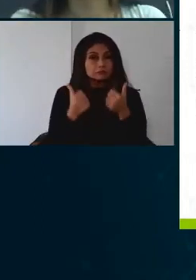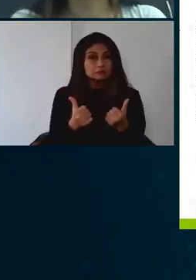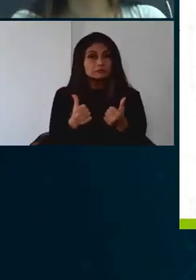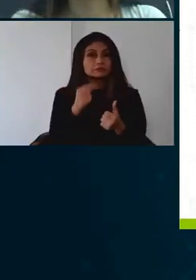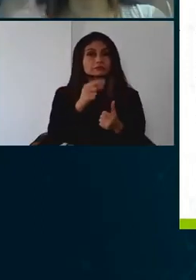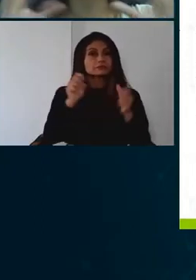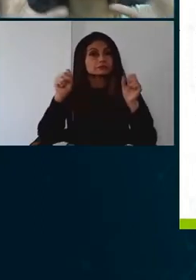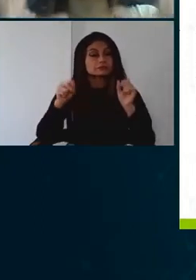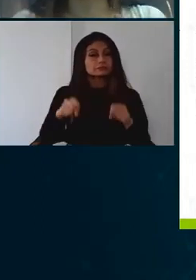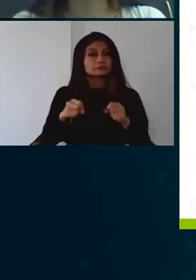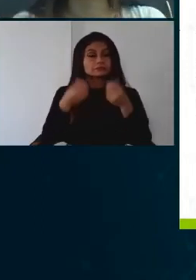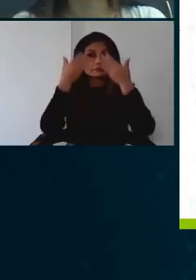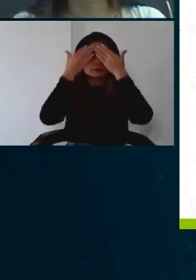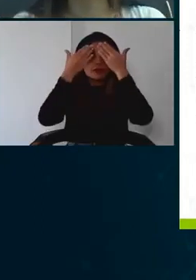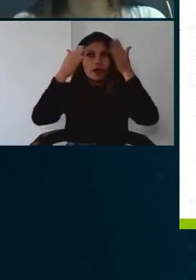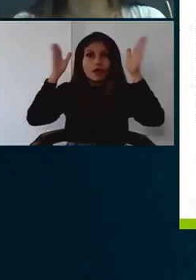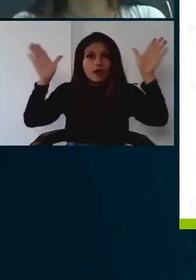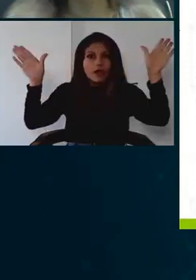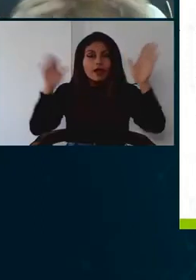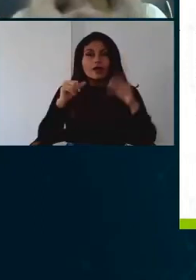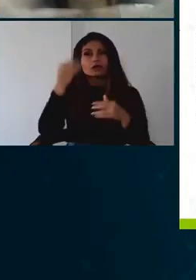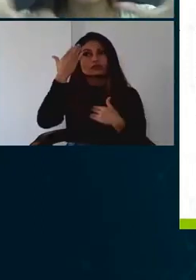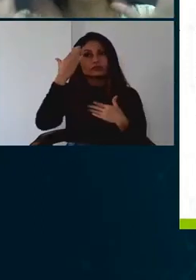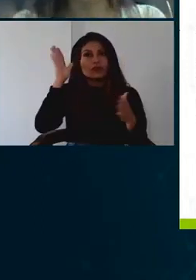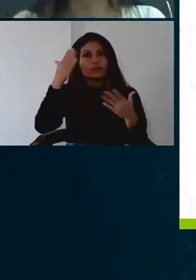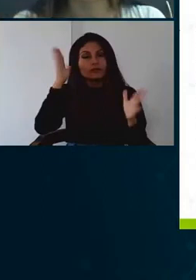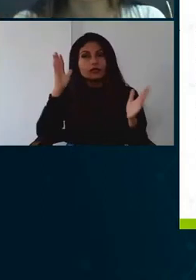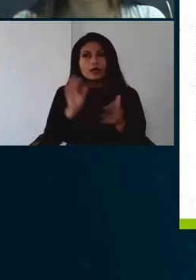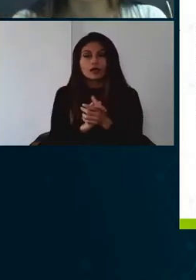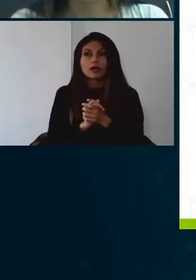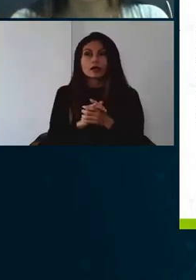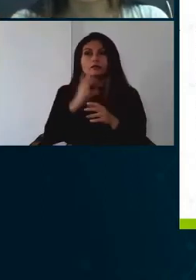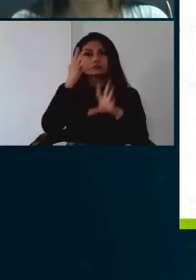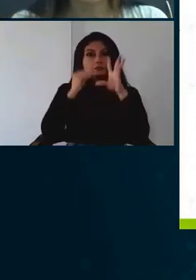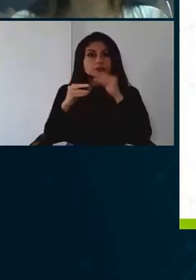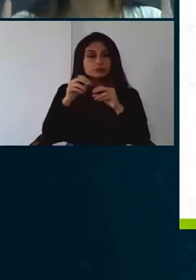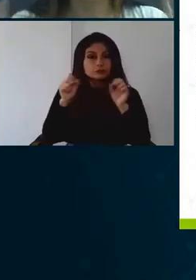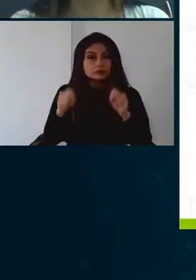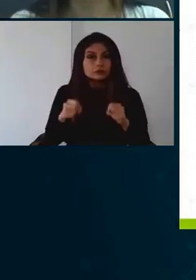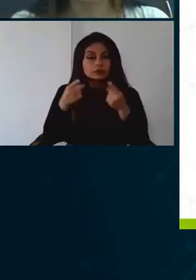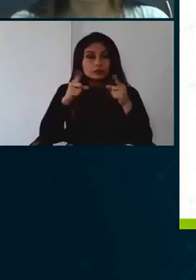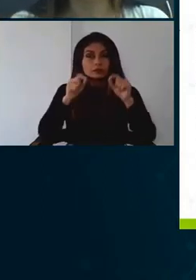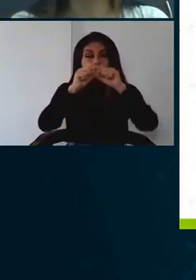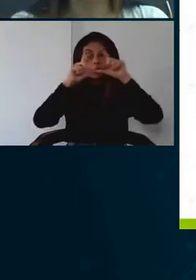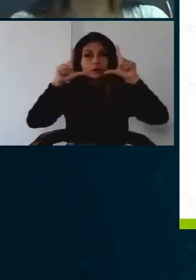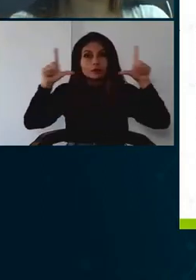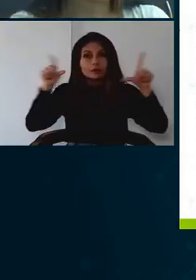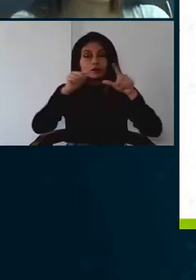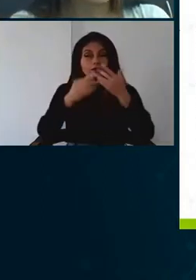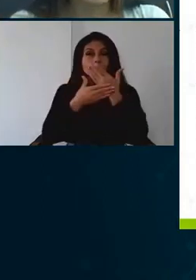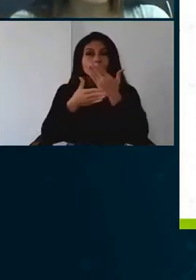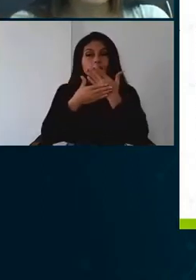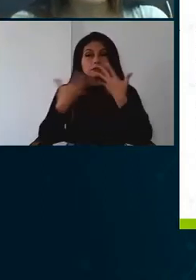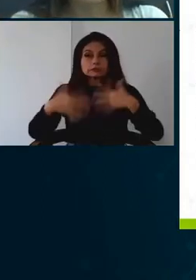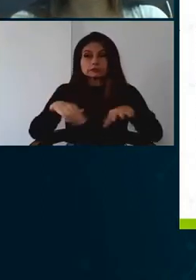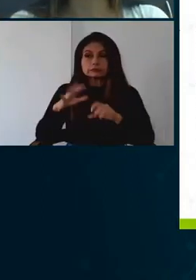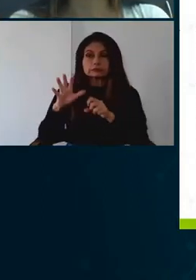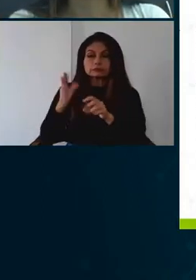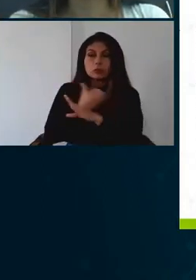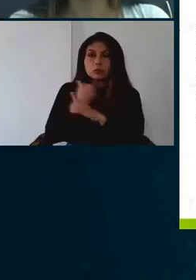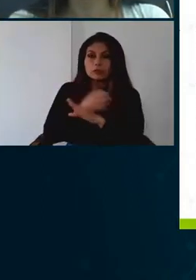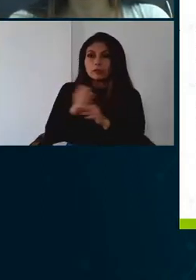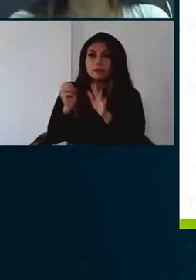logrado abrirles a ustedes como esa parte, abrirles esa imagen del problema de las